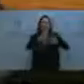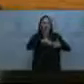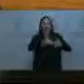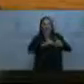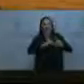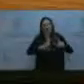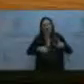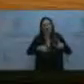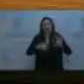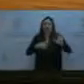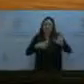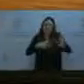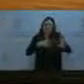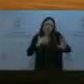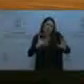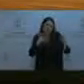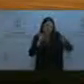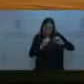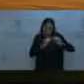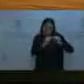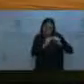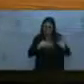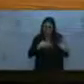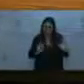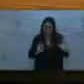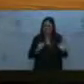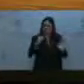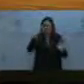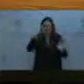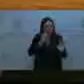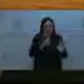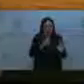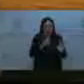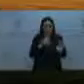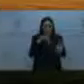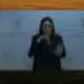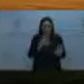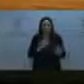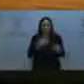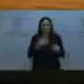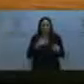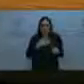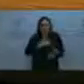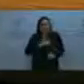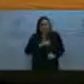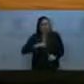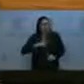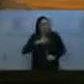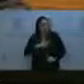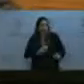puedo estar de acuerdo con usted. Puedo estar de acuerdo. Yo no sé si lo han registrado o no, pero puedo personalmente estar de acuerdo